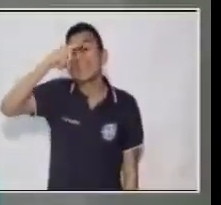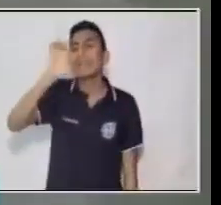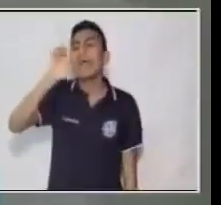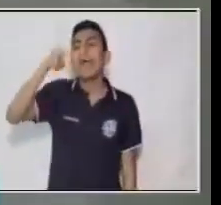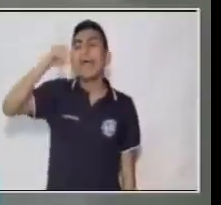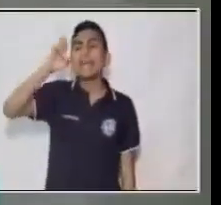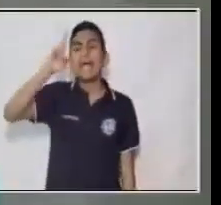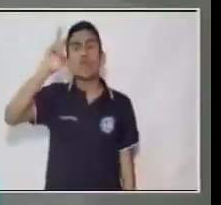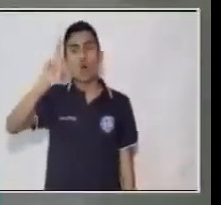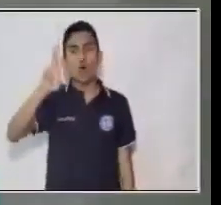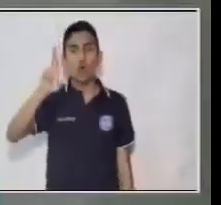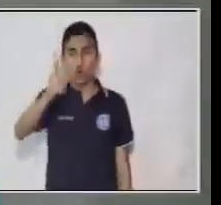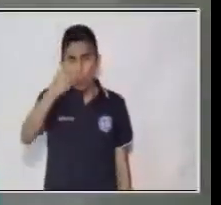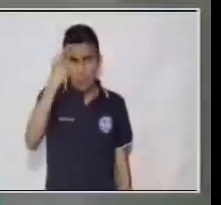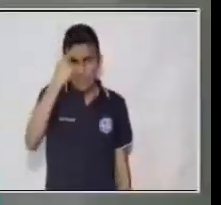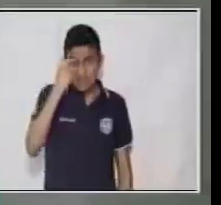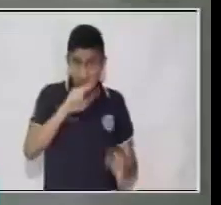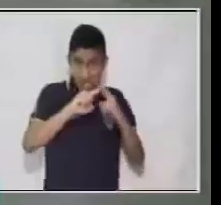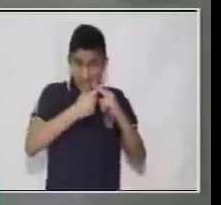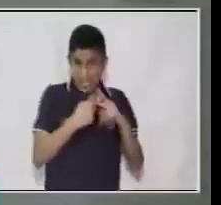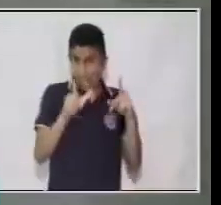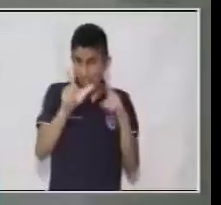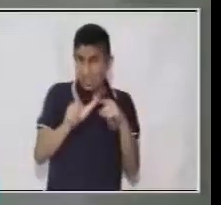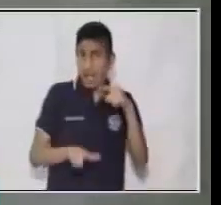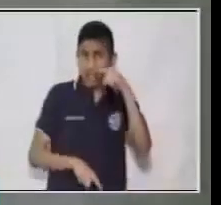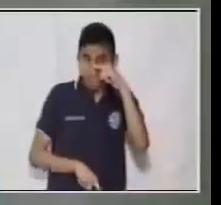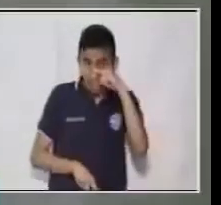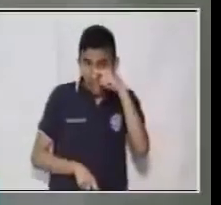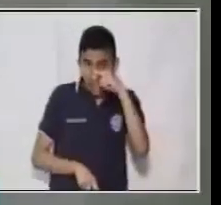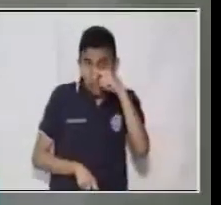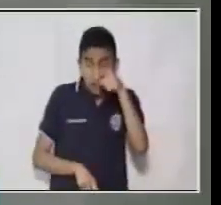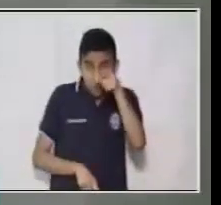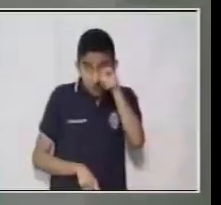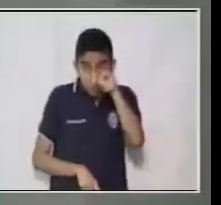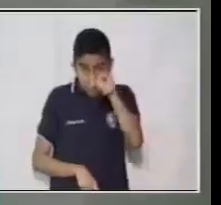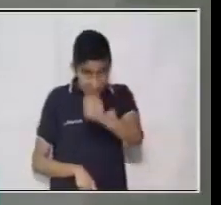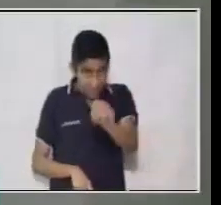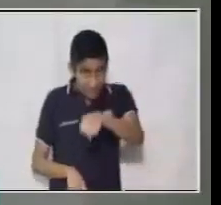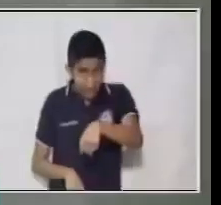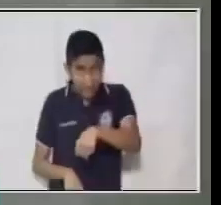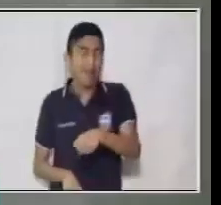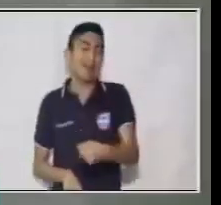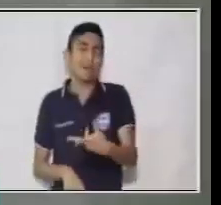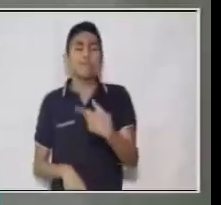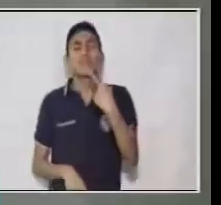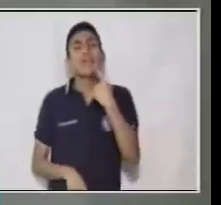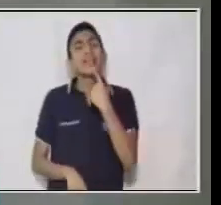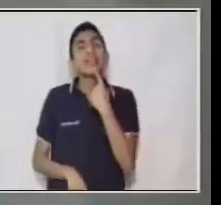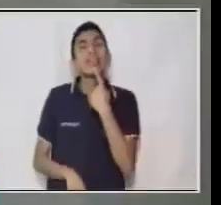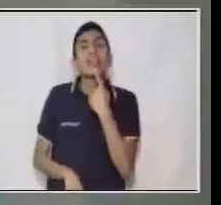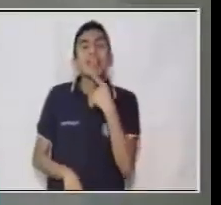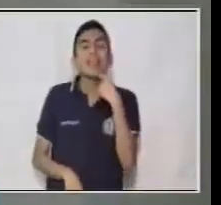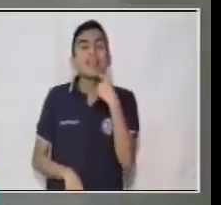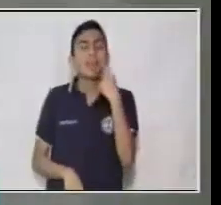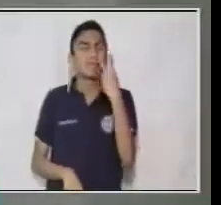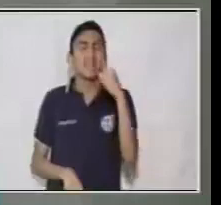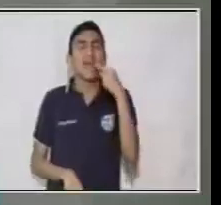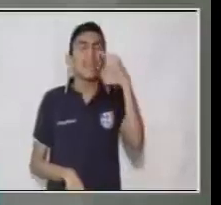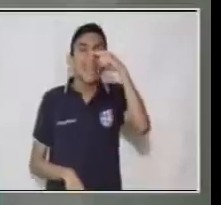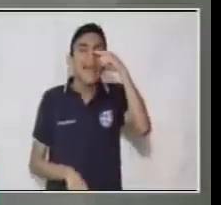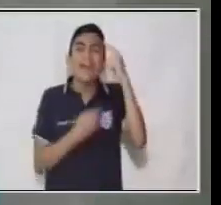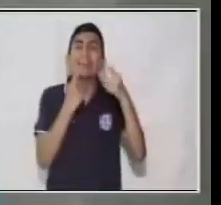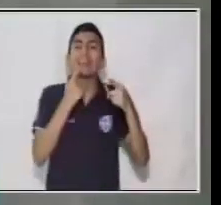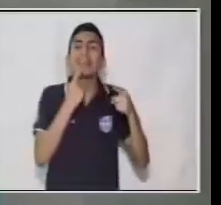Tenedor. Muy bien. También inicia con el sonido T. Muy